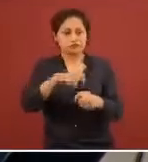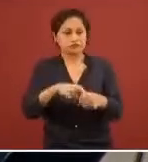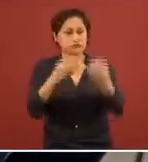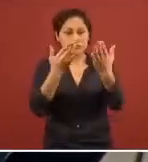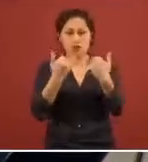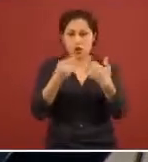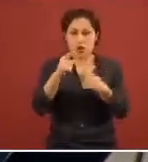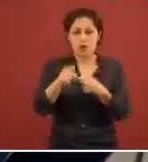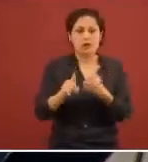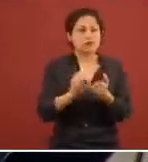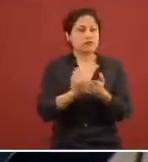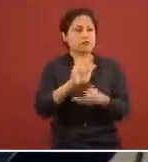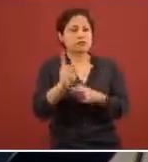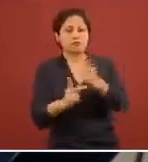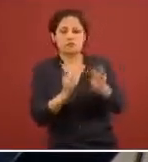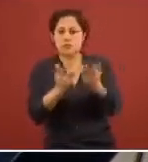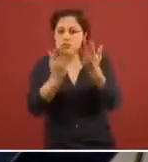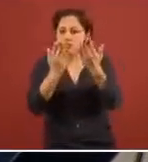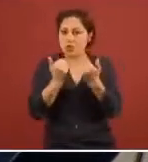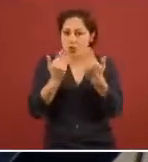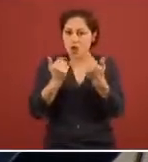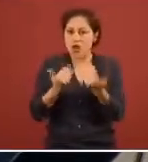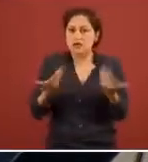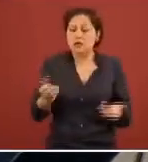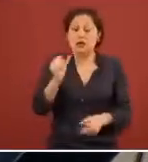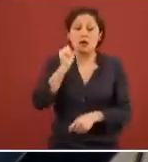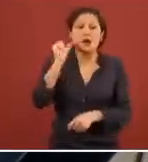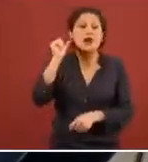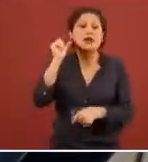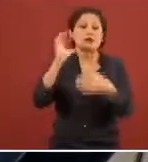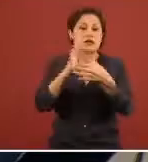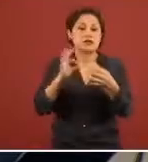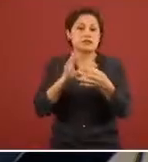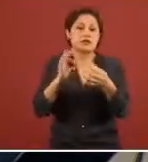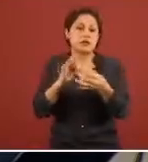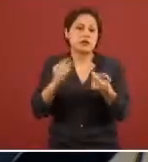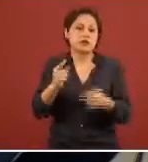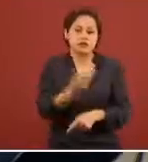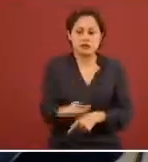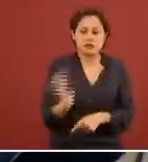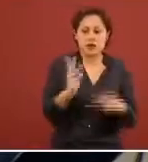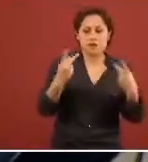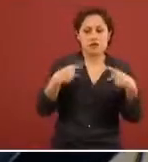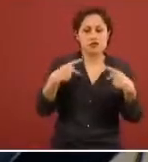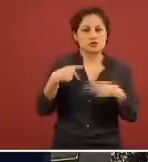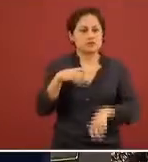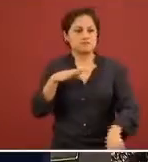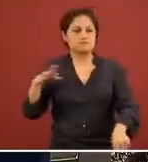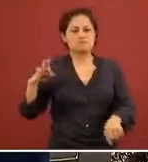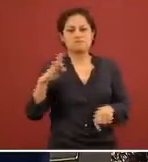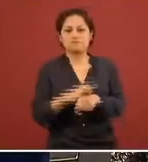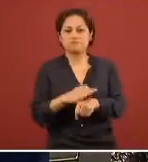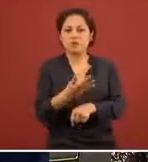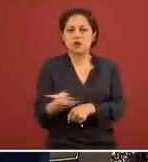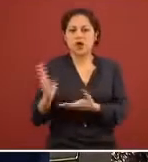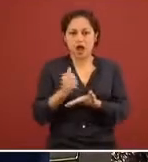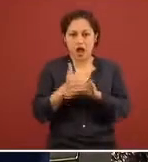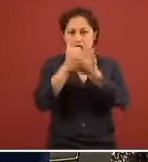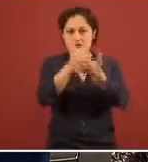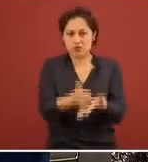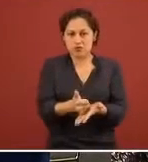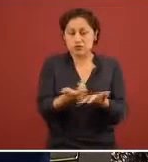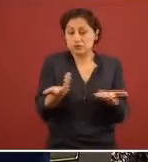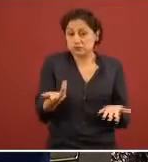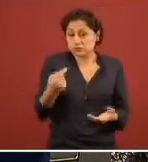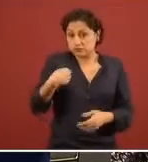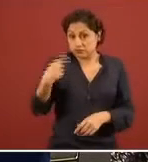están muy preocupados porque así van a ser, como dijeron ayer, la línea frontal, ¿no?, que va a ser frente a la epidemia. Entonces, pues, ¿qué hacer con